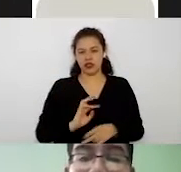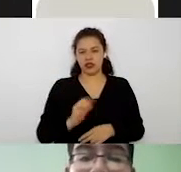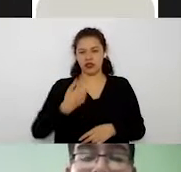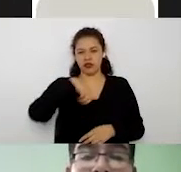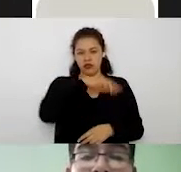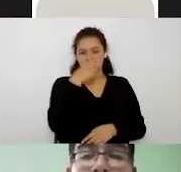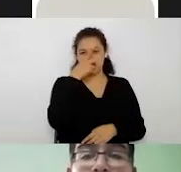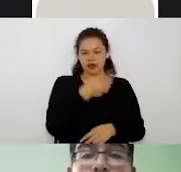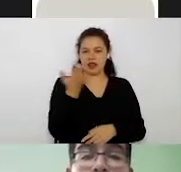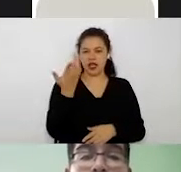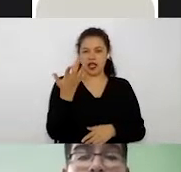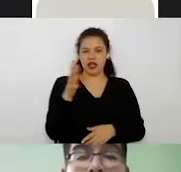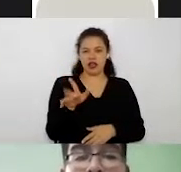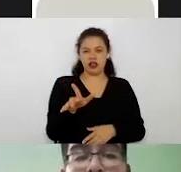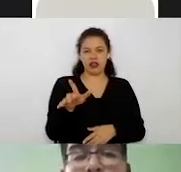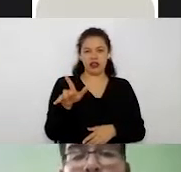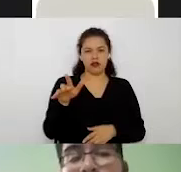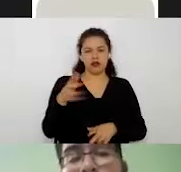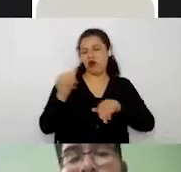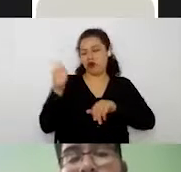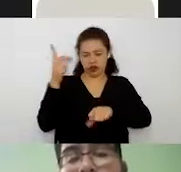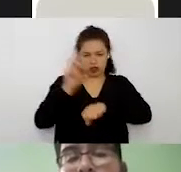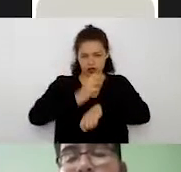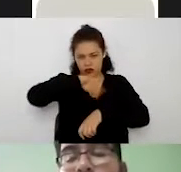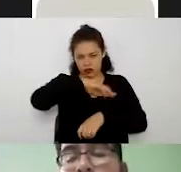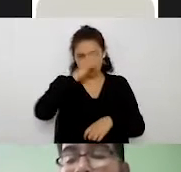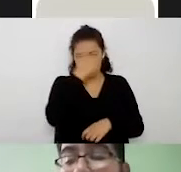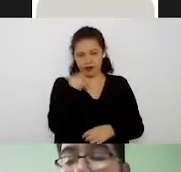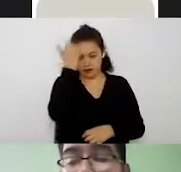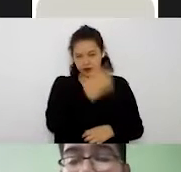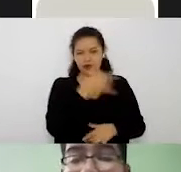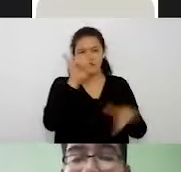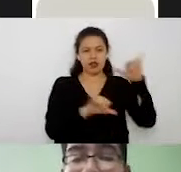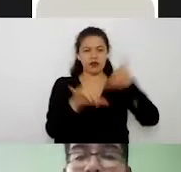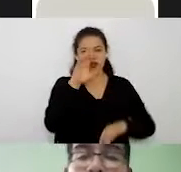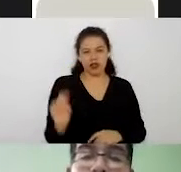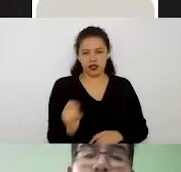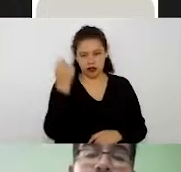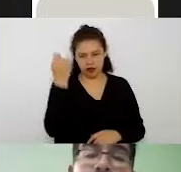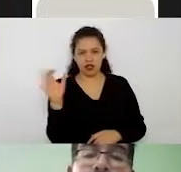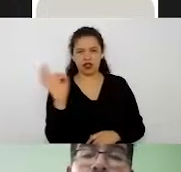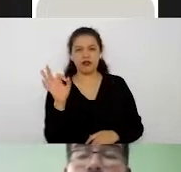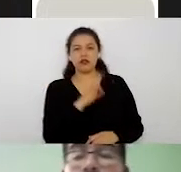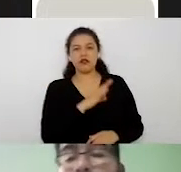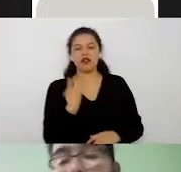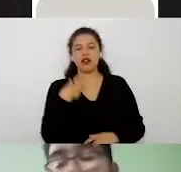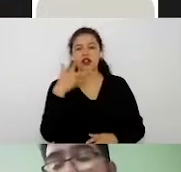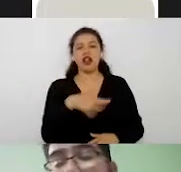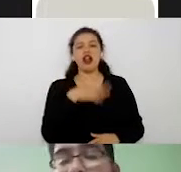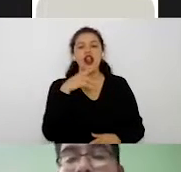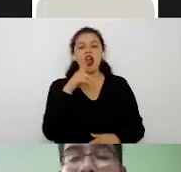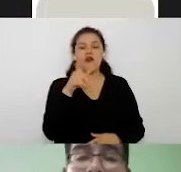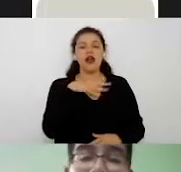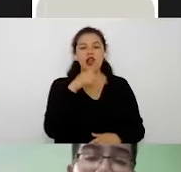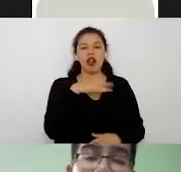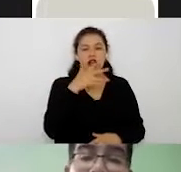el día pasado son los antropogénicos que pueden ser químico-tecnológicos, que ya decíamos que pueden ser pues la contaminación del agua, los